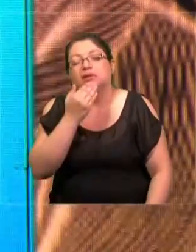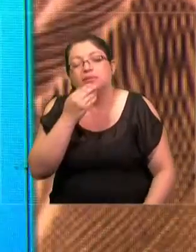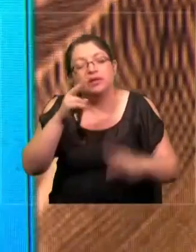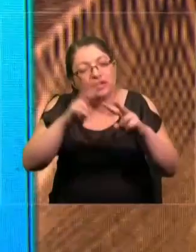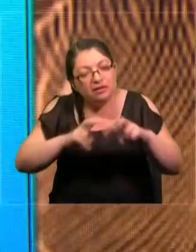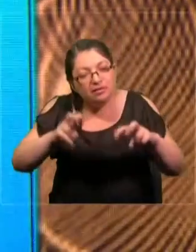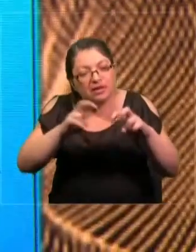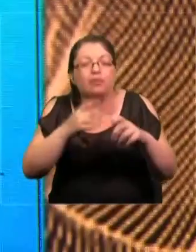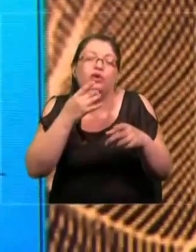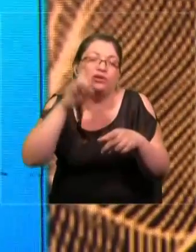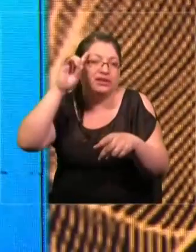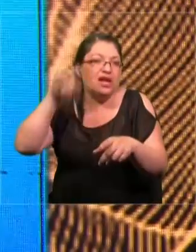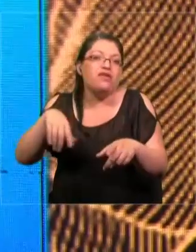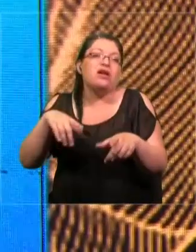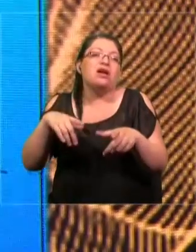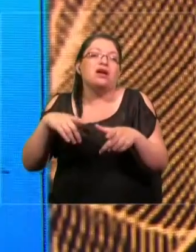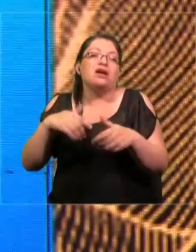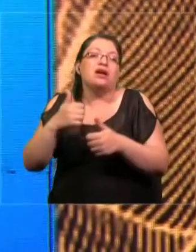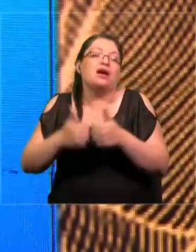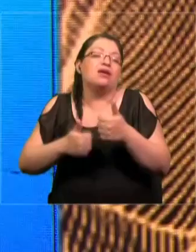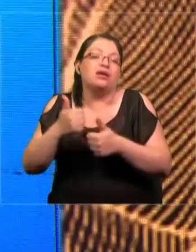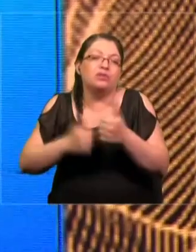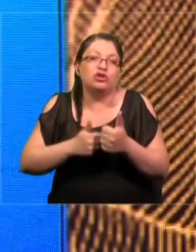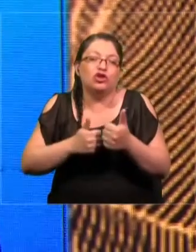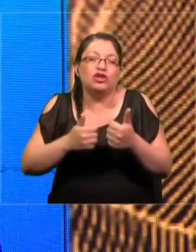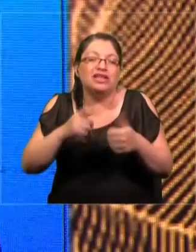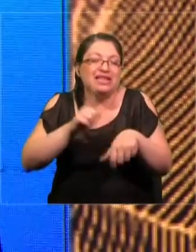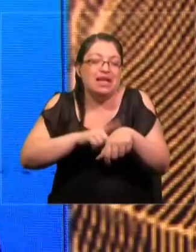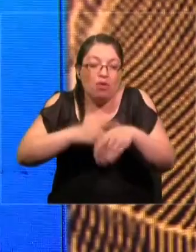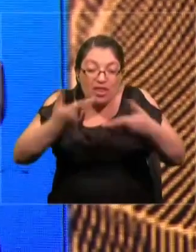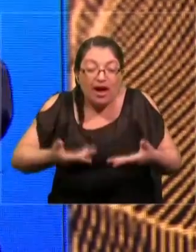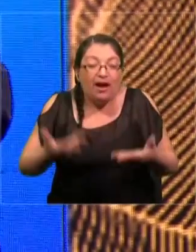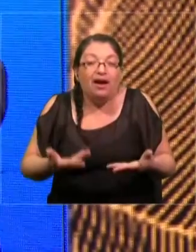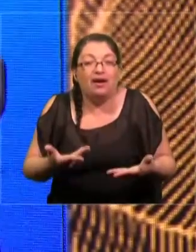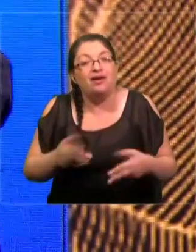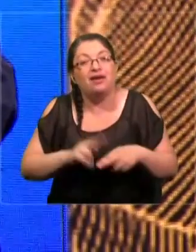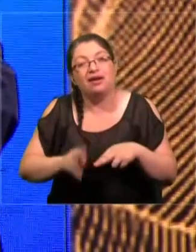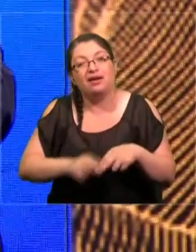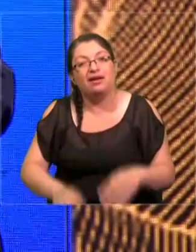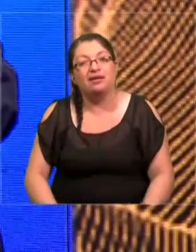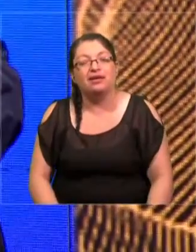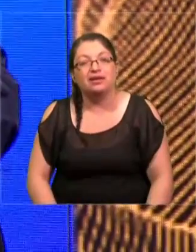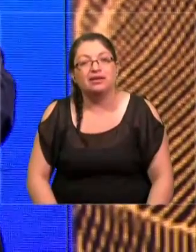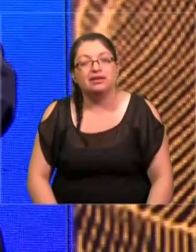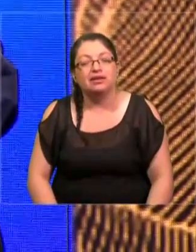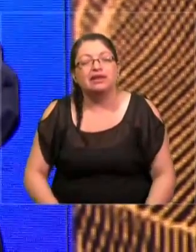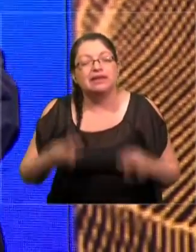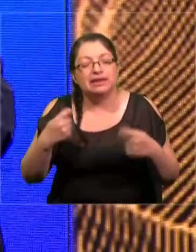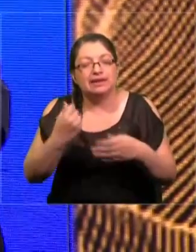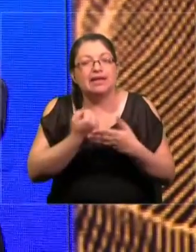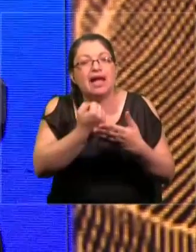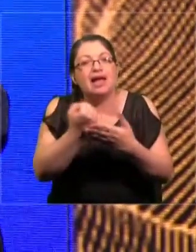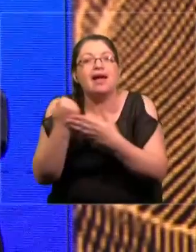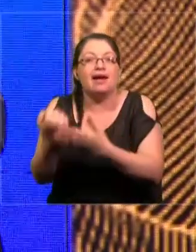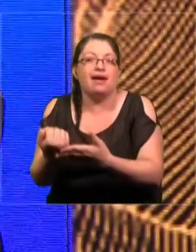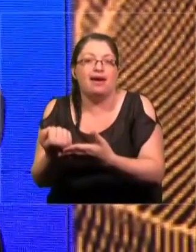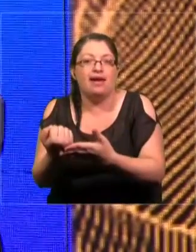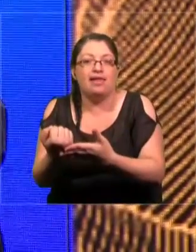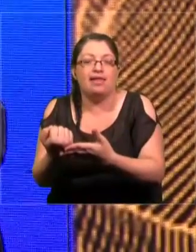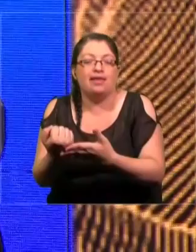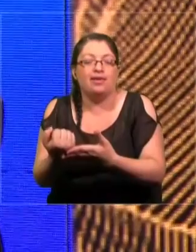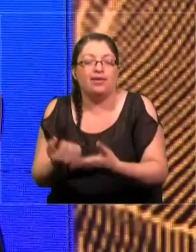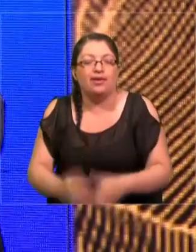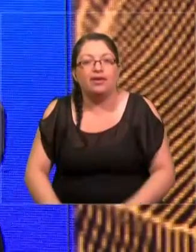como es una disciplina que está en el tiempo vivo, procura ayudar, ¿no?,